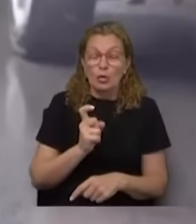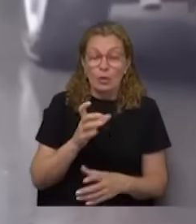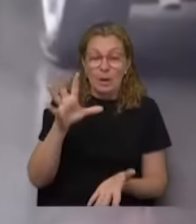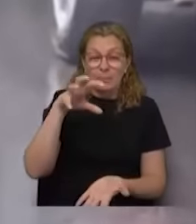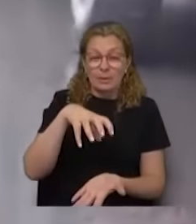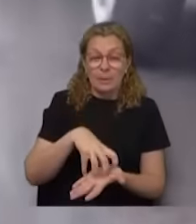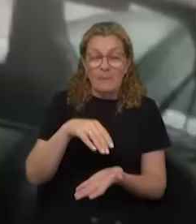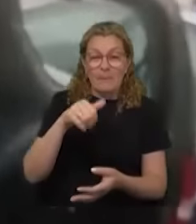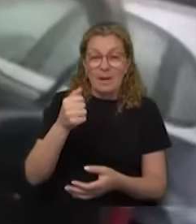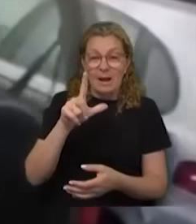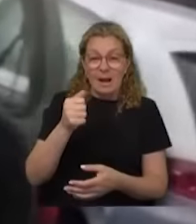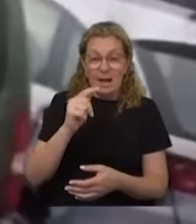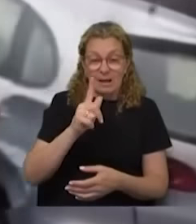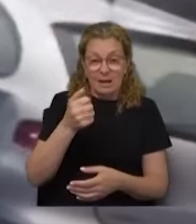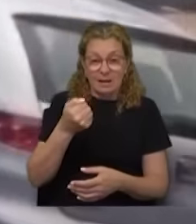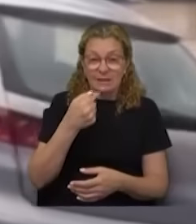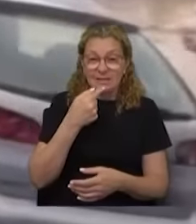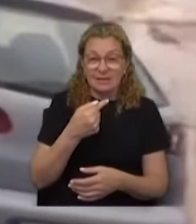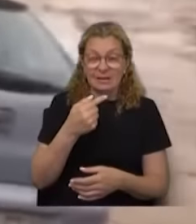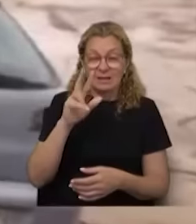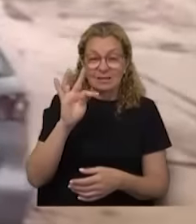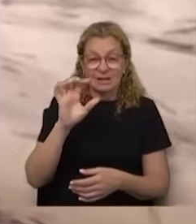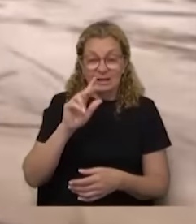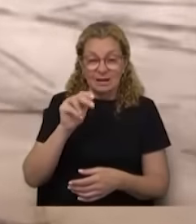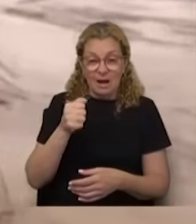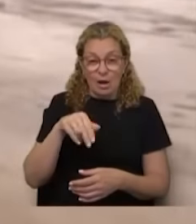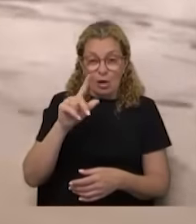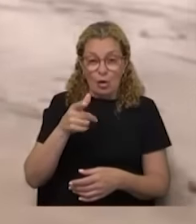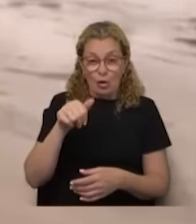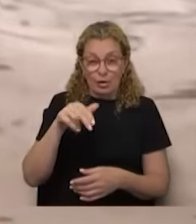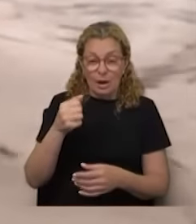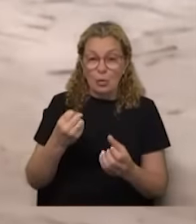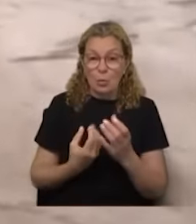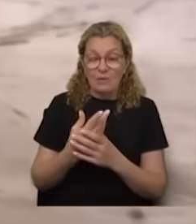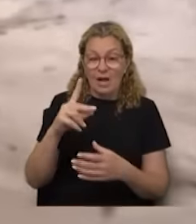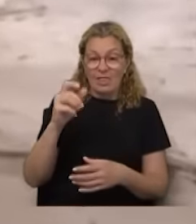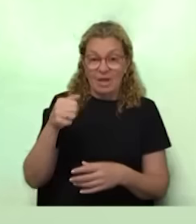andalusa de Málaga en el sur y en la de tarragona en el noreste por una nueva